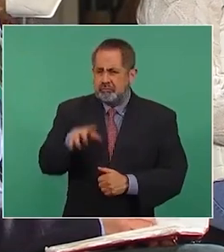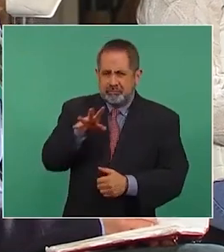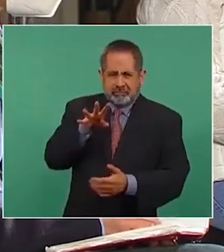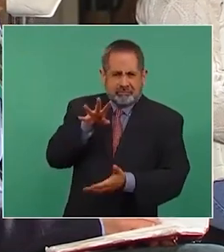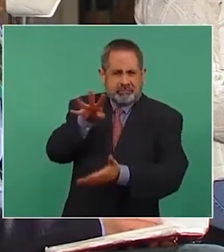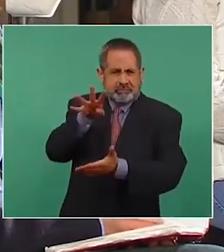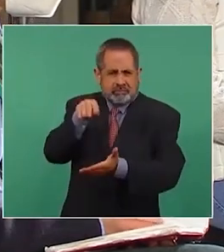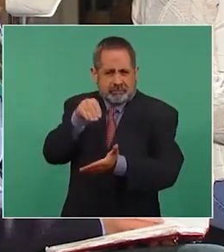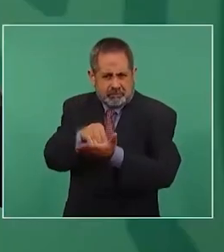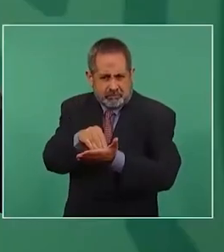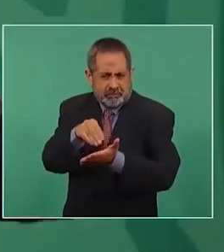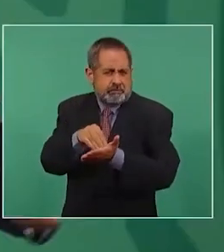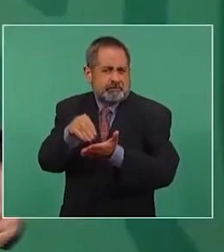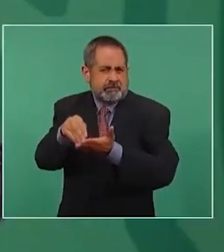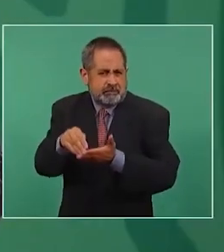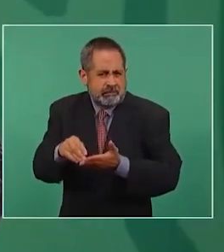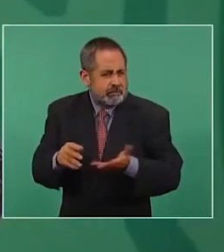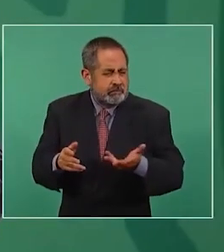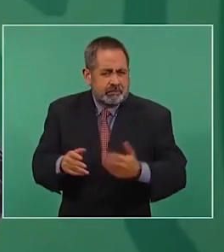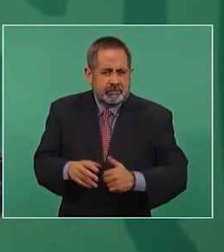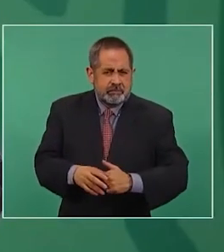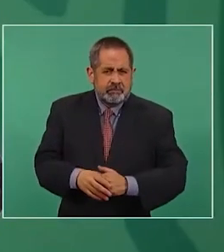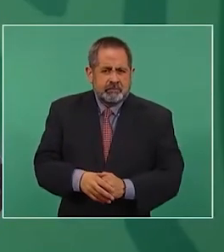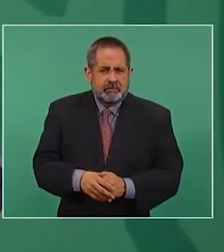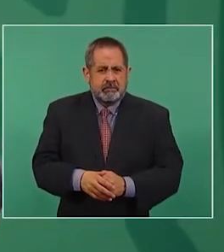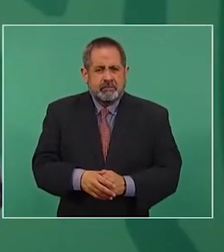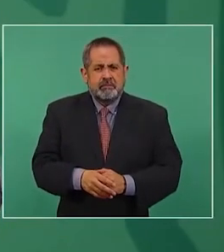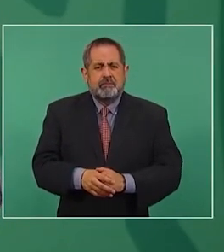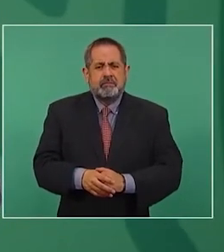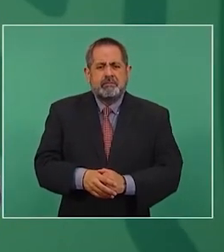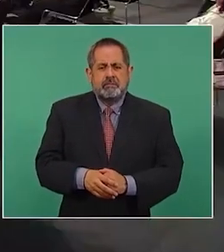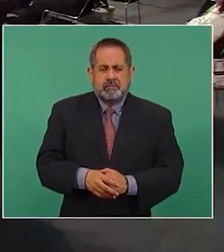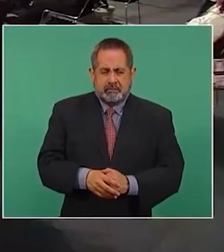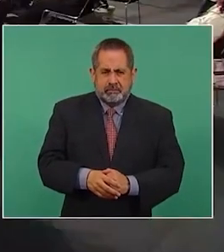mil millones. ¿Cuánto?